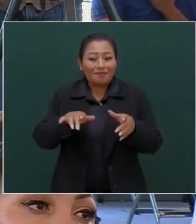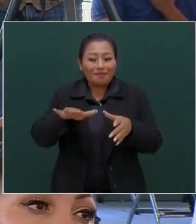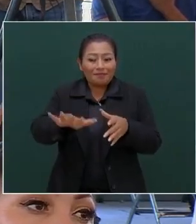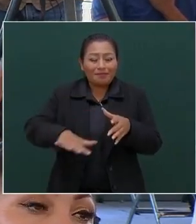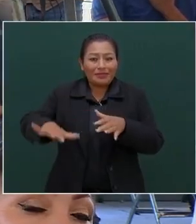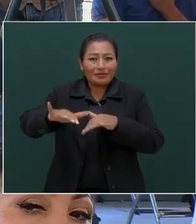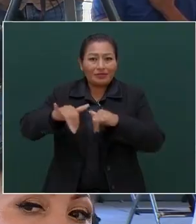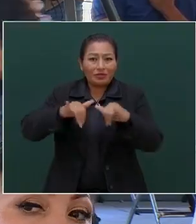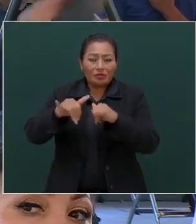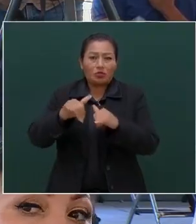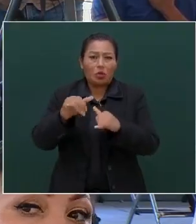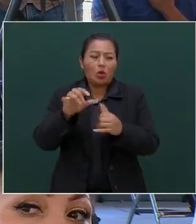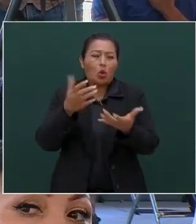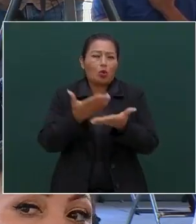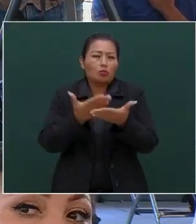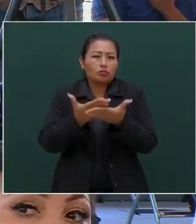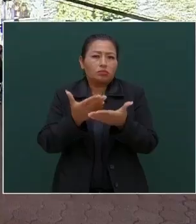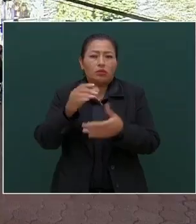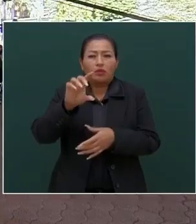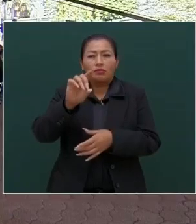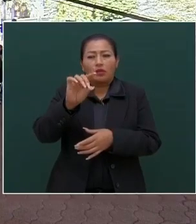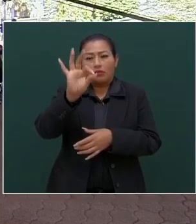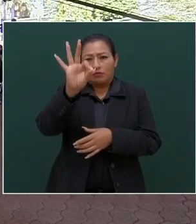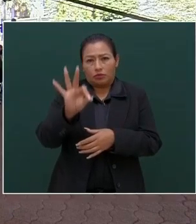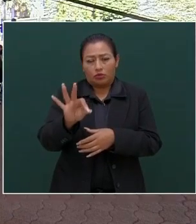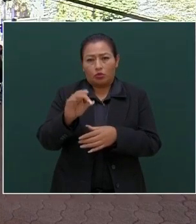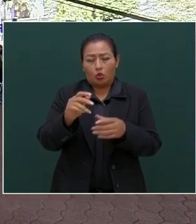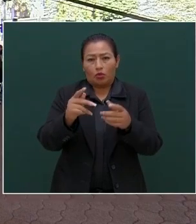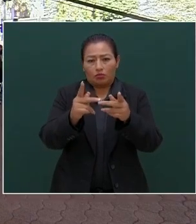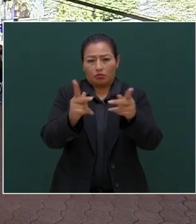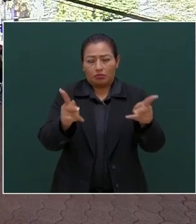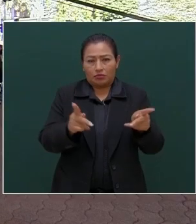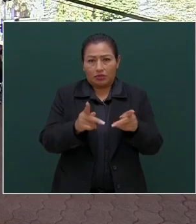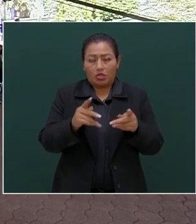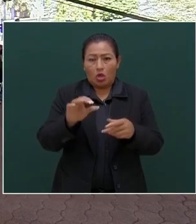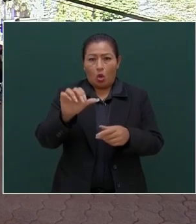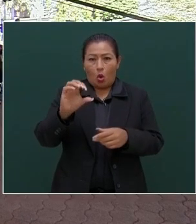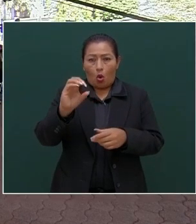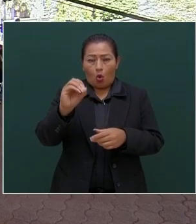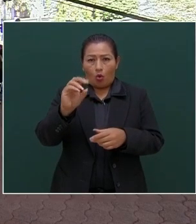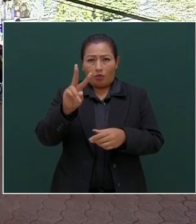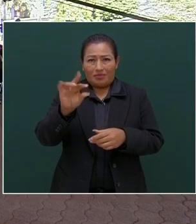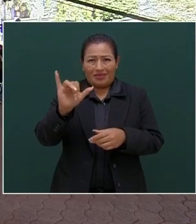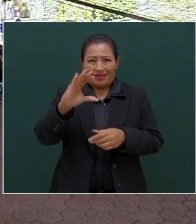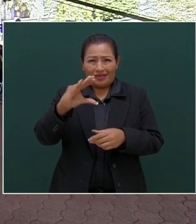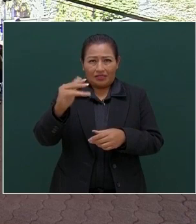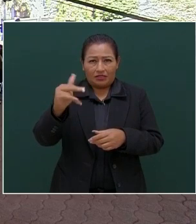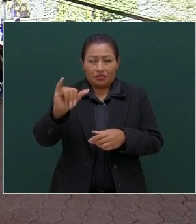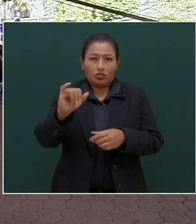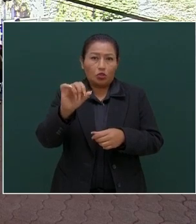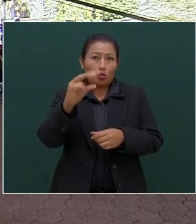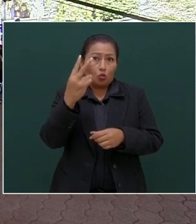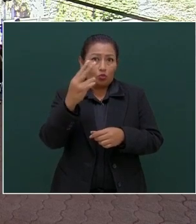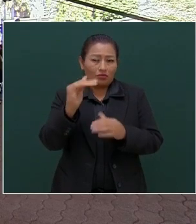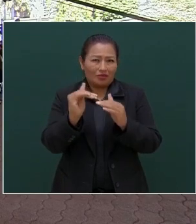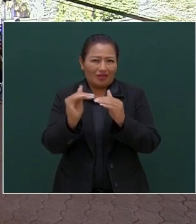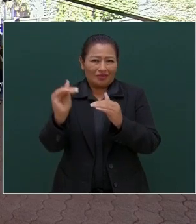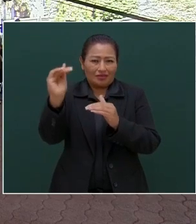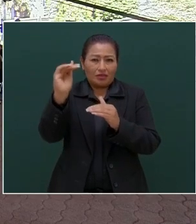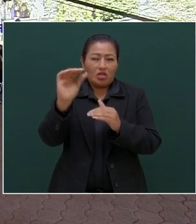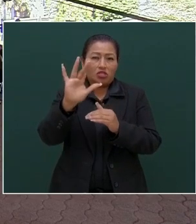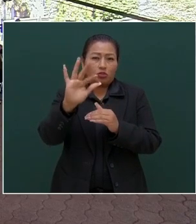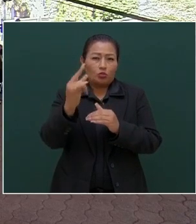En este momento está en un 30% la presa, la que está aquí en el Oviachi. Las otras dos arriba tienen